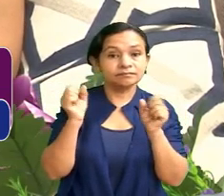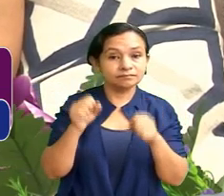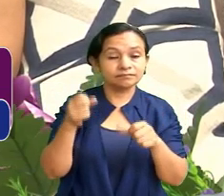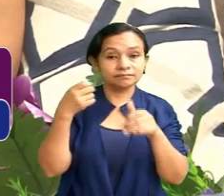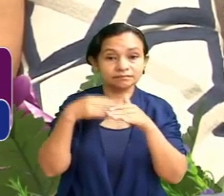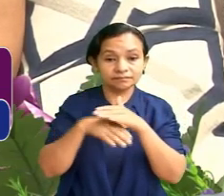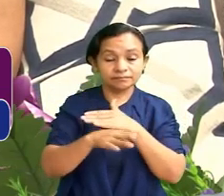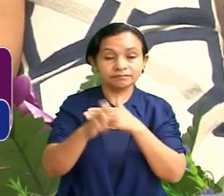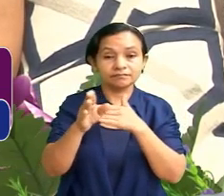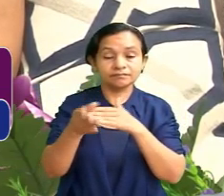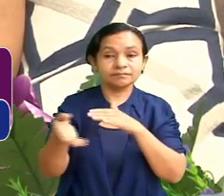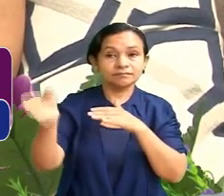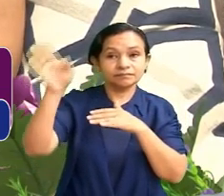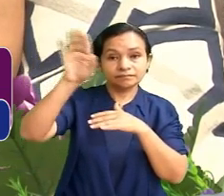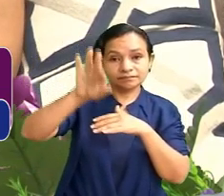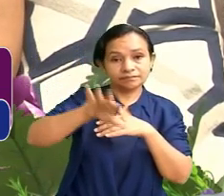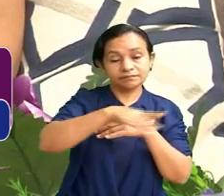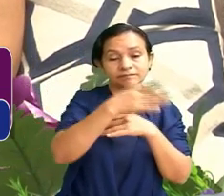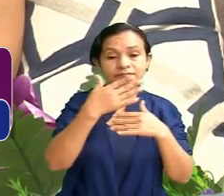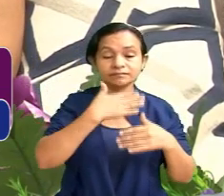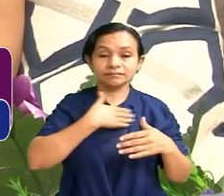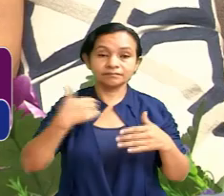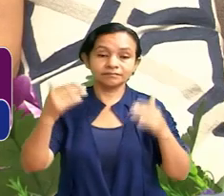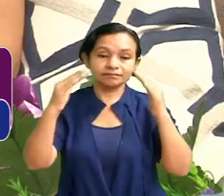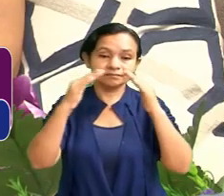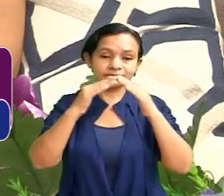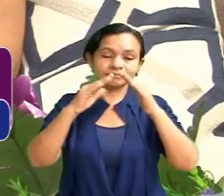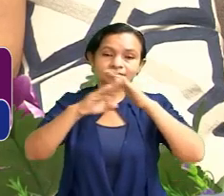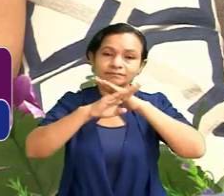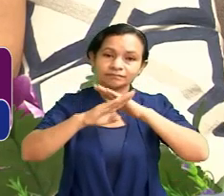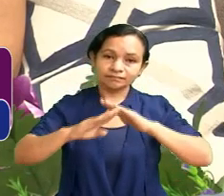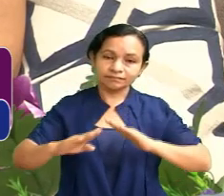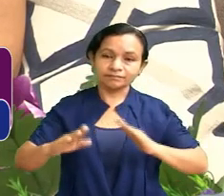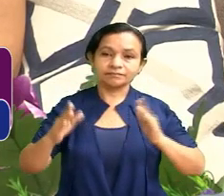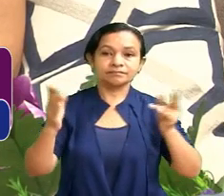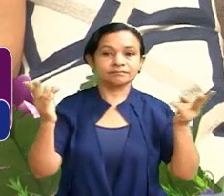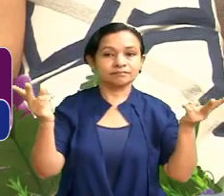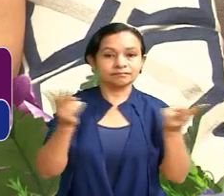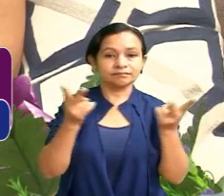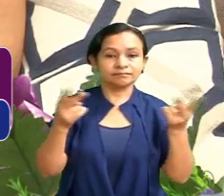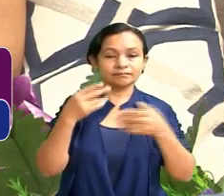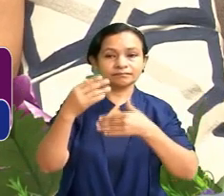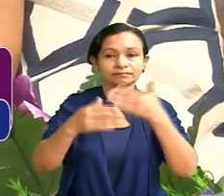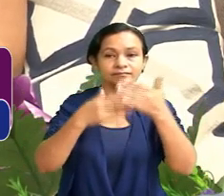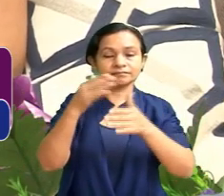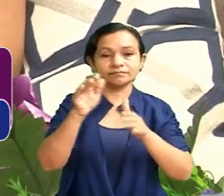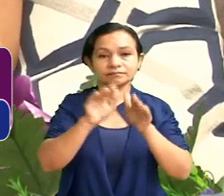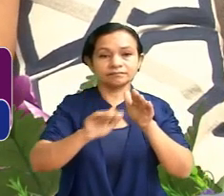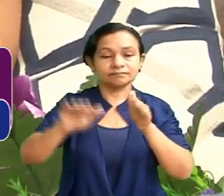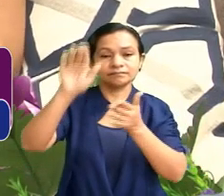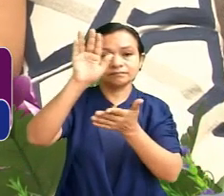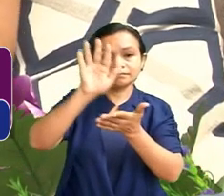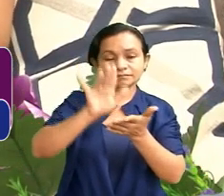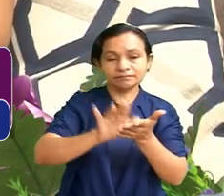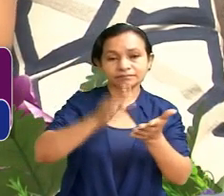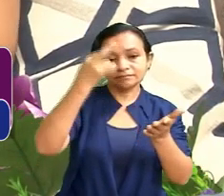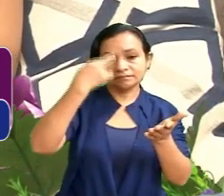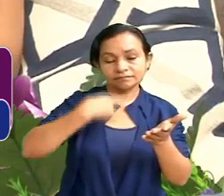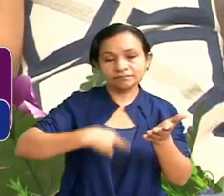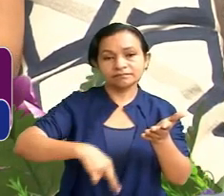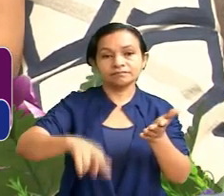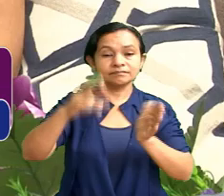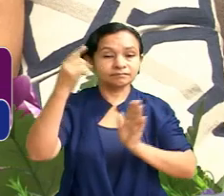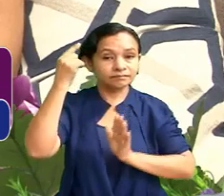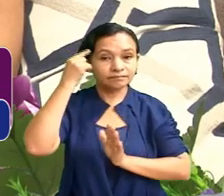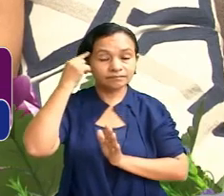decía usted de ir a un balneario prefiere quedarse en su casa manera tranquila lo vive más en un proceso más espiritual más religioso más de reflexión